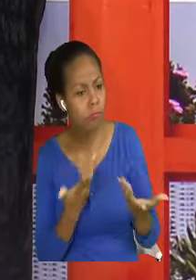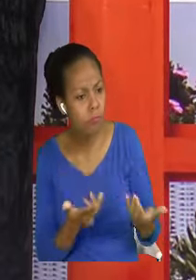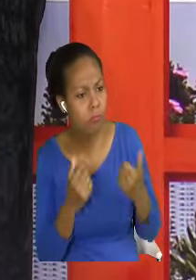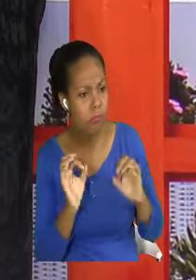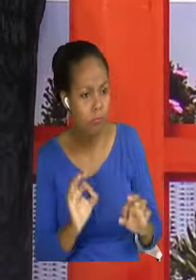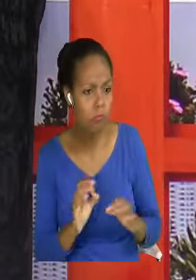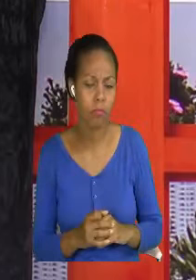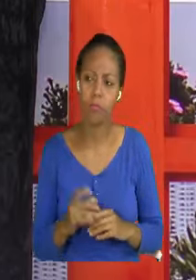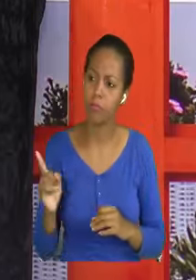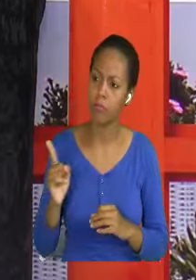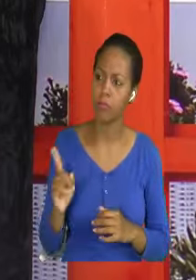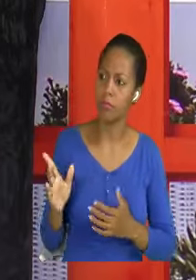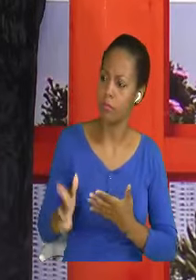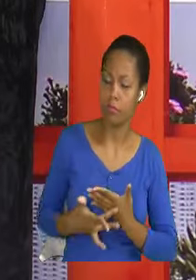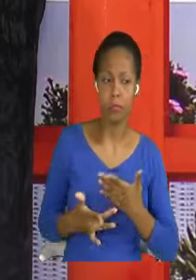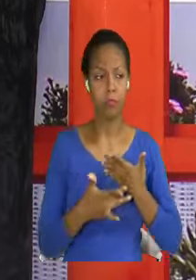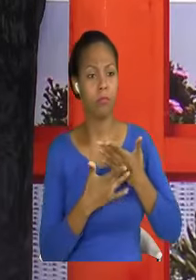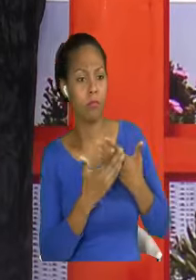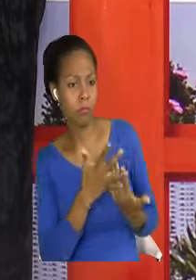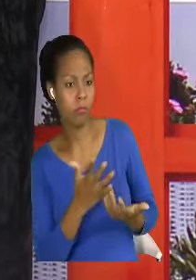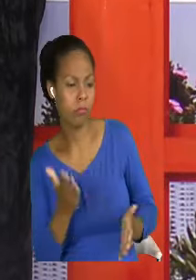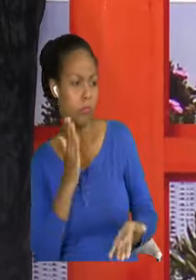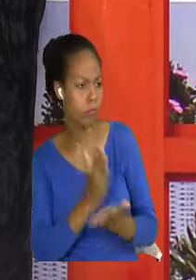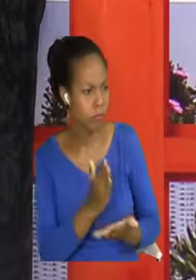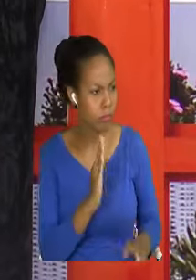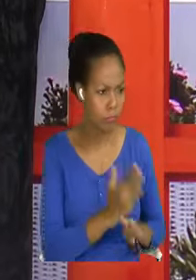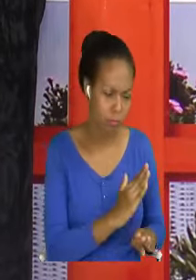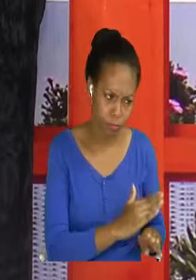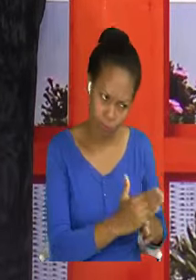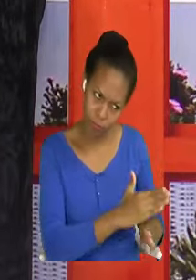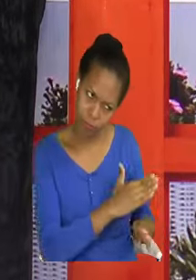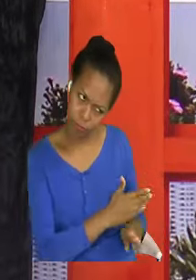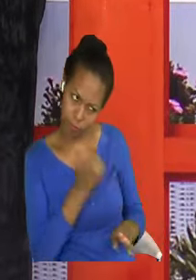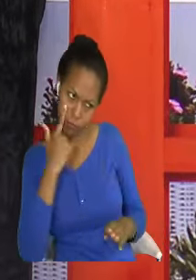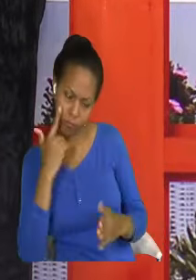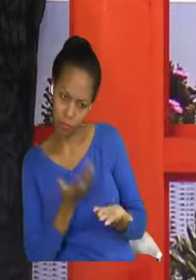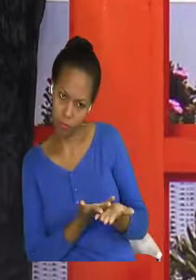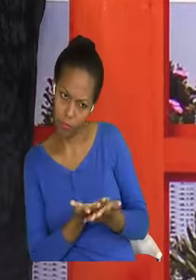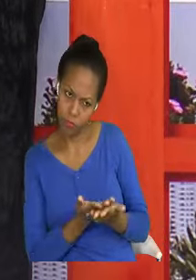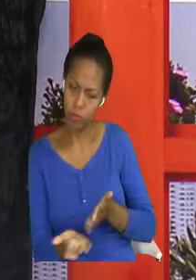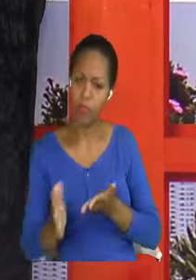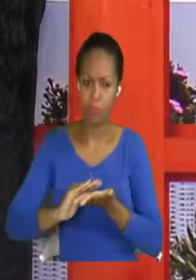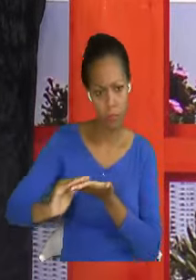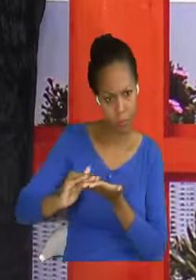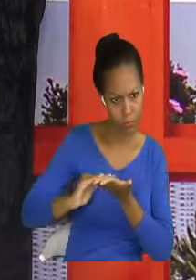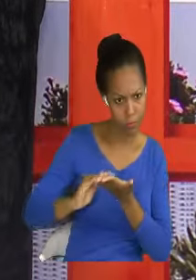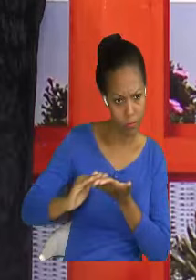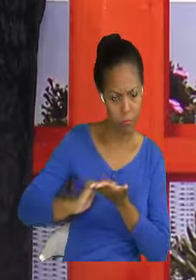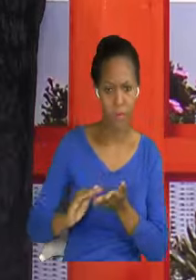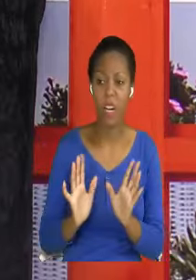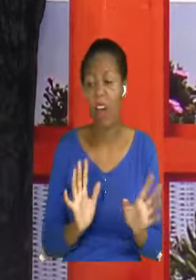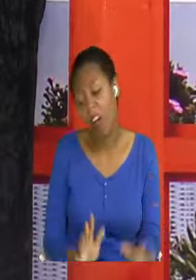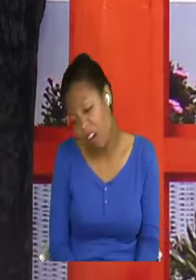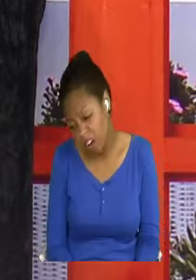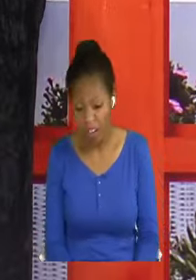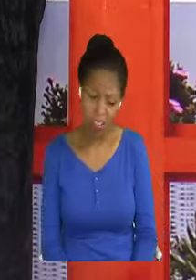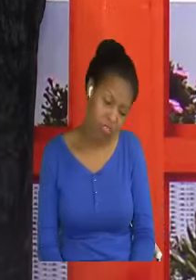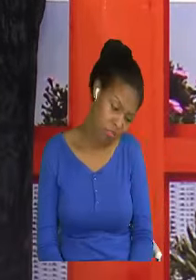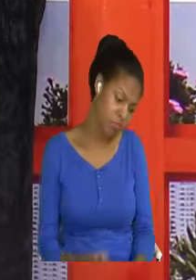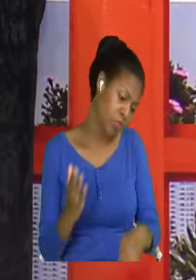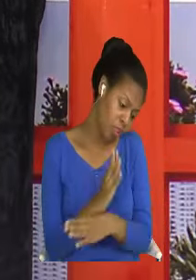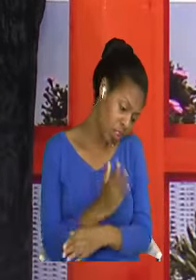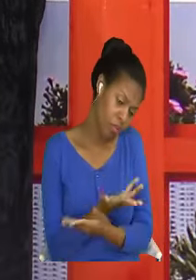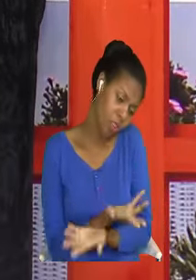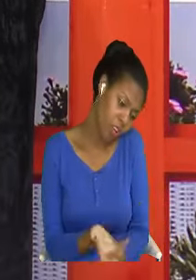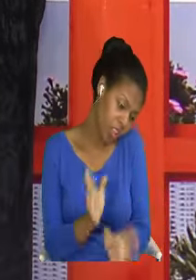están motivadas, que se anticipan ante los problemas y también son capaces de dar soluciones, no se quedan como ahí encerrados en las dificultades, sino